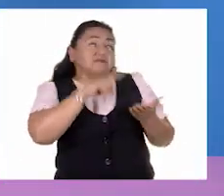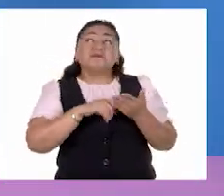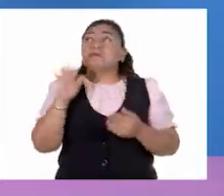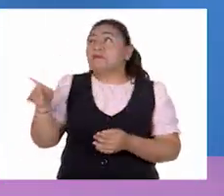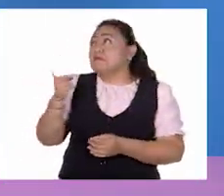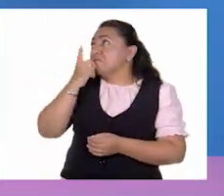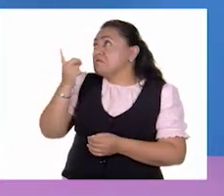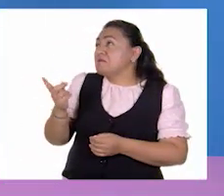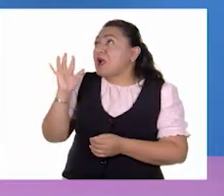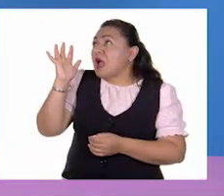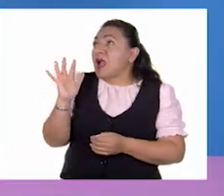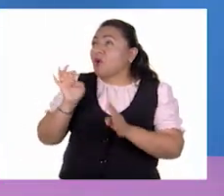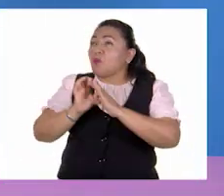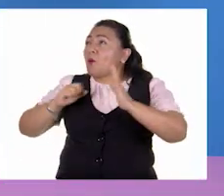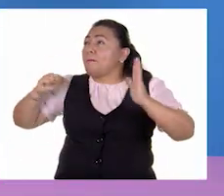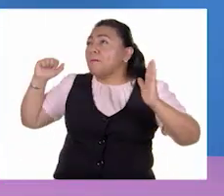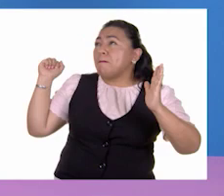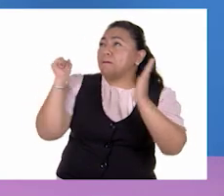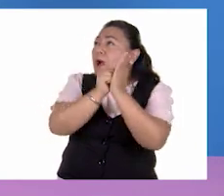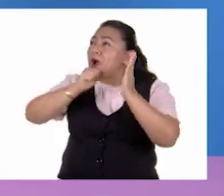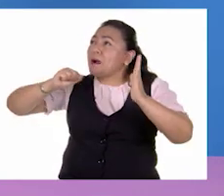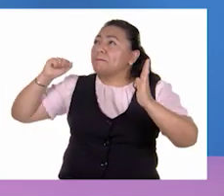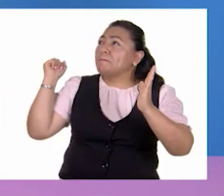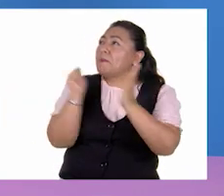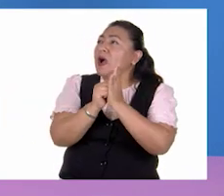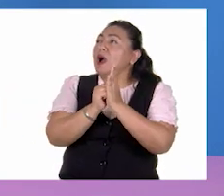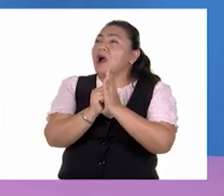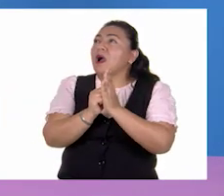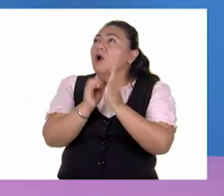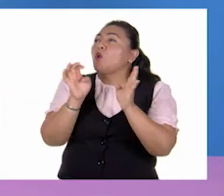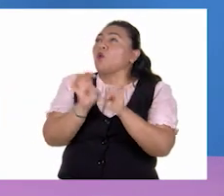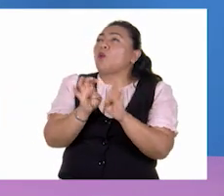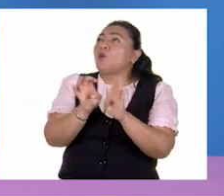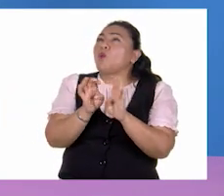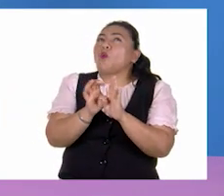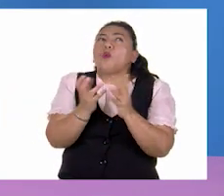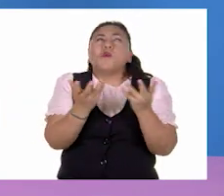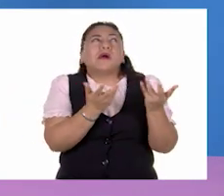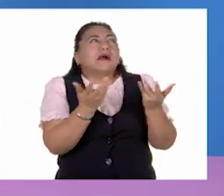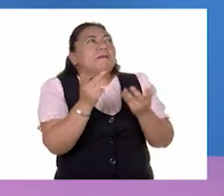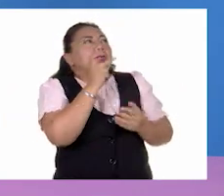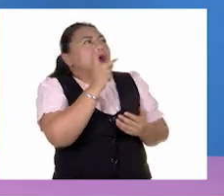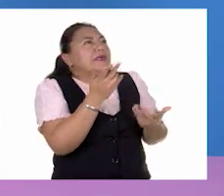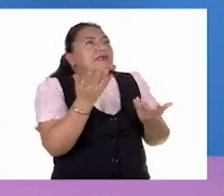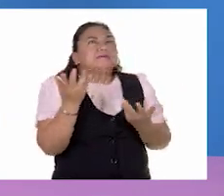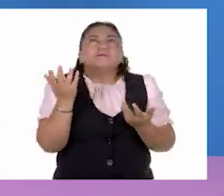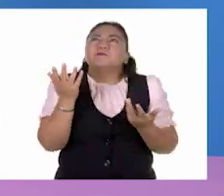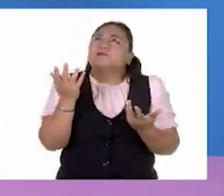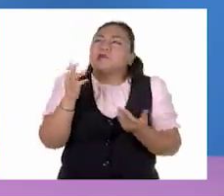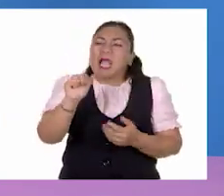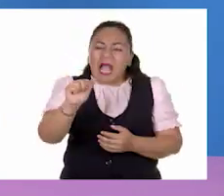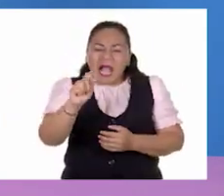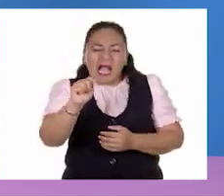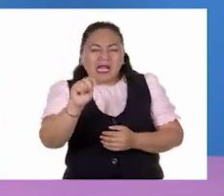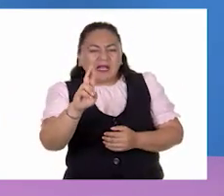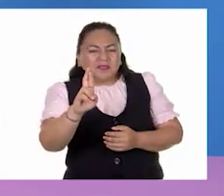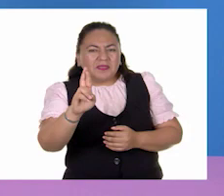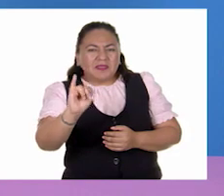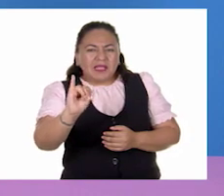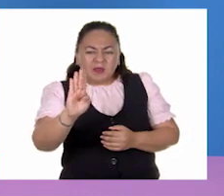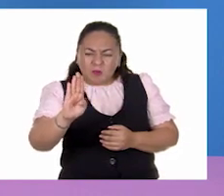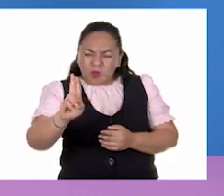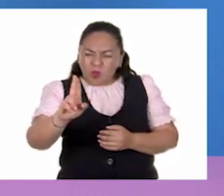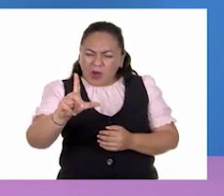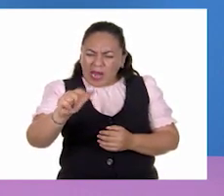los golpes de Blancanieve son atribulados. O sea, la palabra estoy entendiendo que